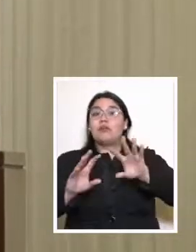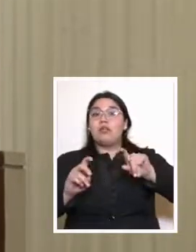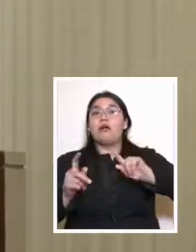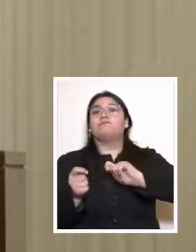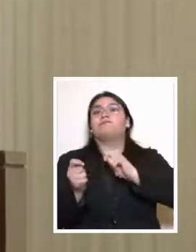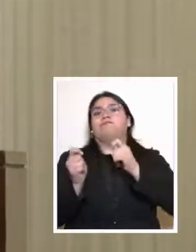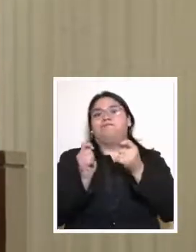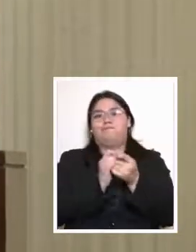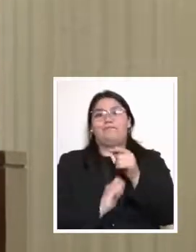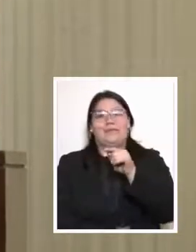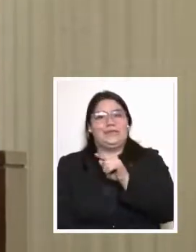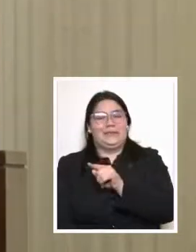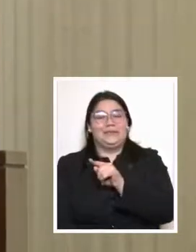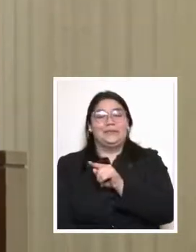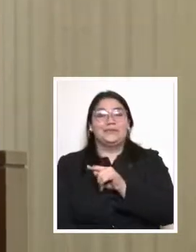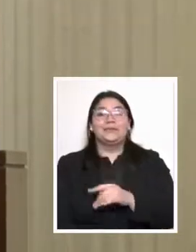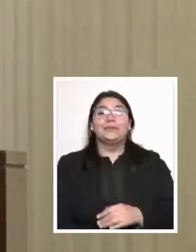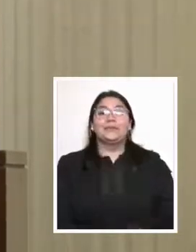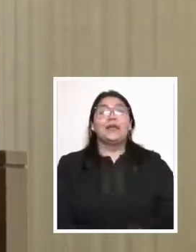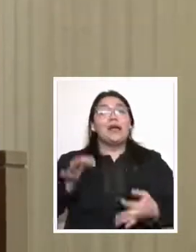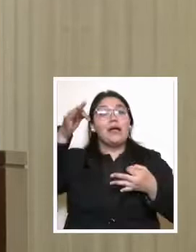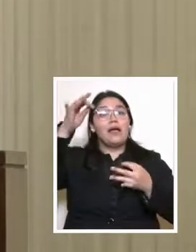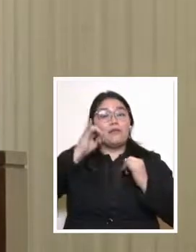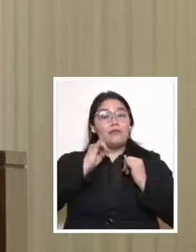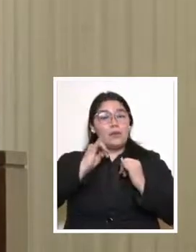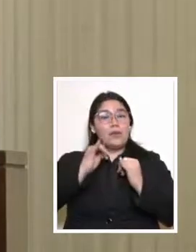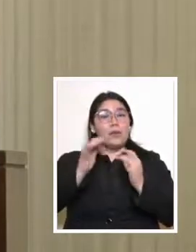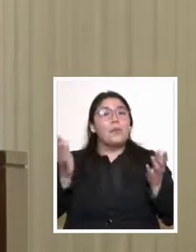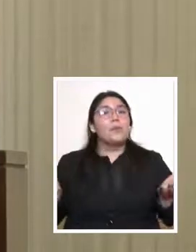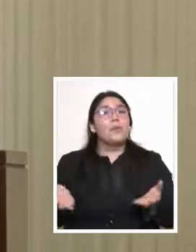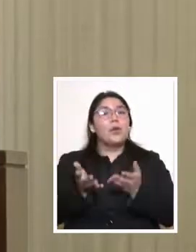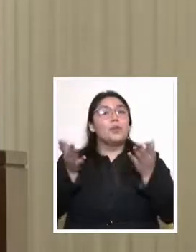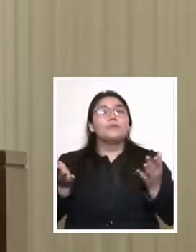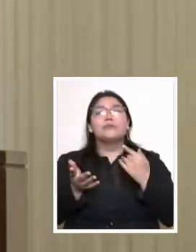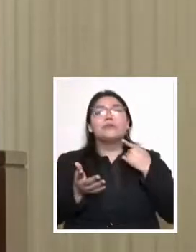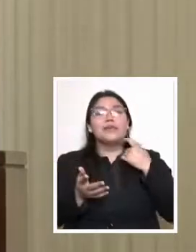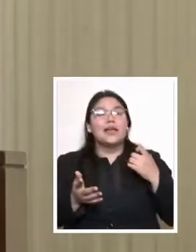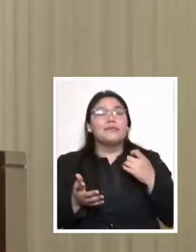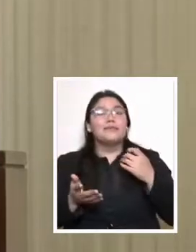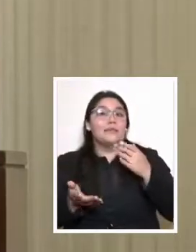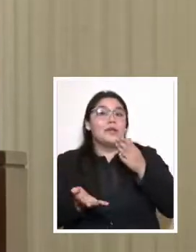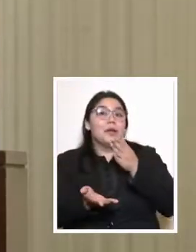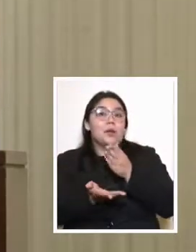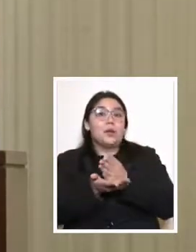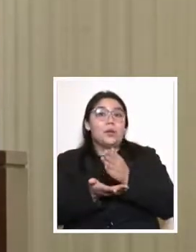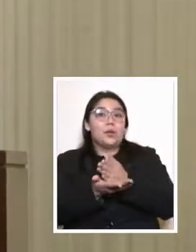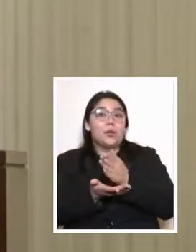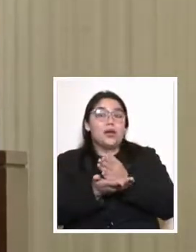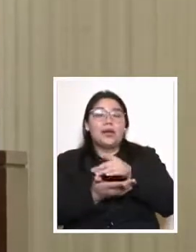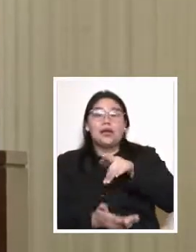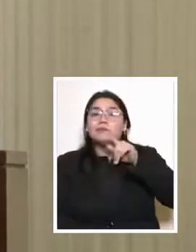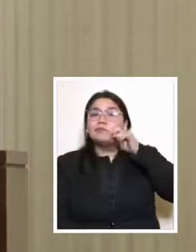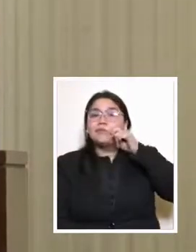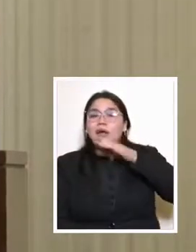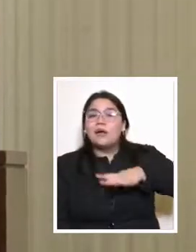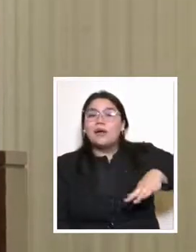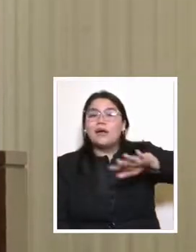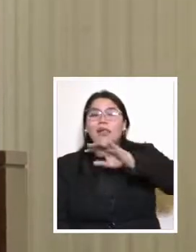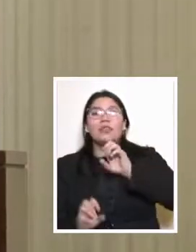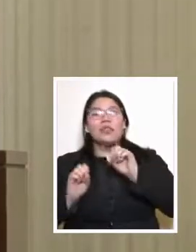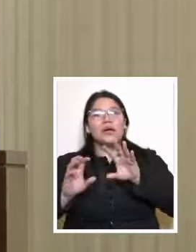Pensamos, y el informe promueve escuelas finalmente como espacios educativos